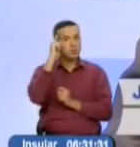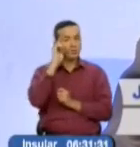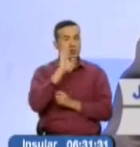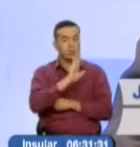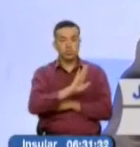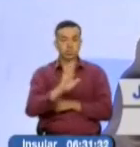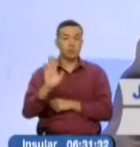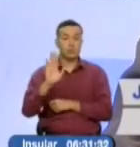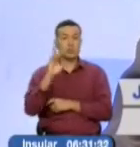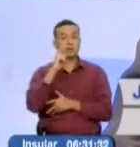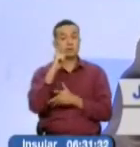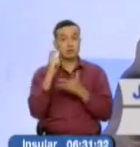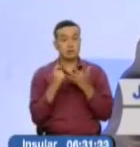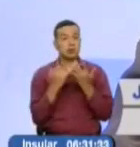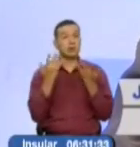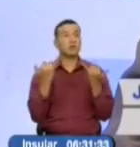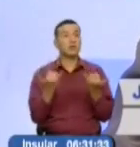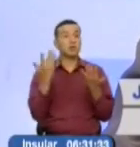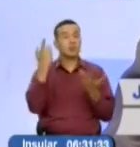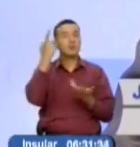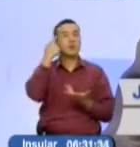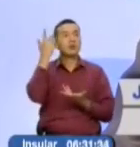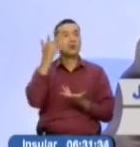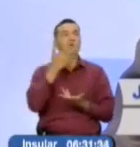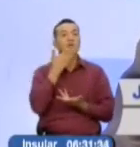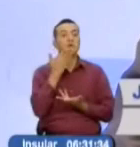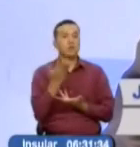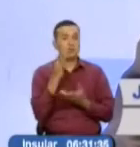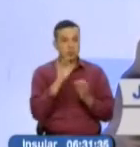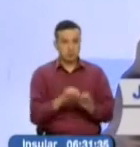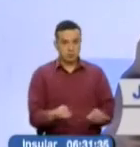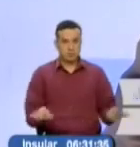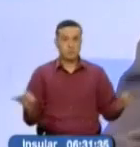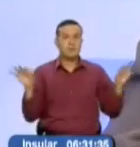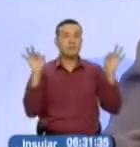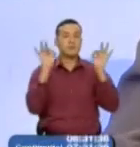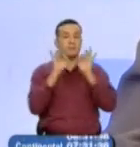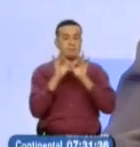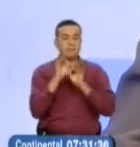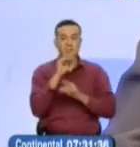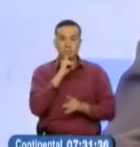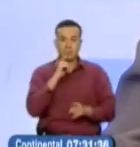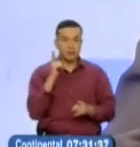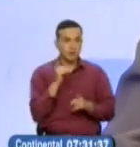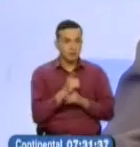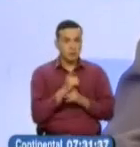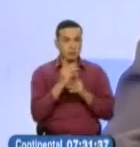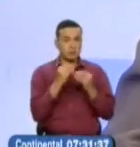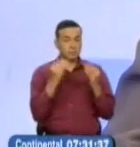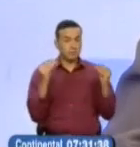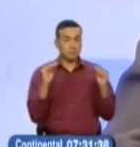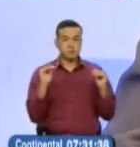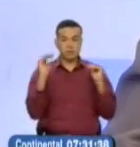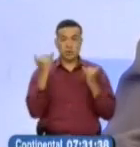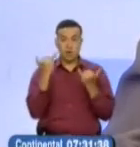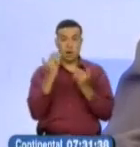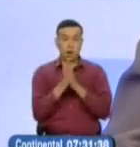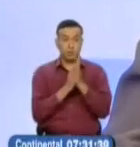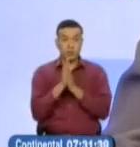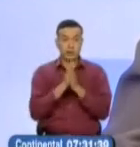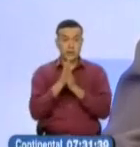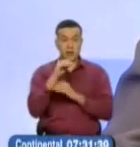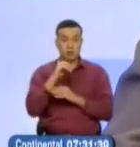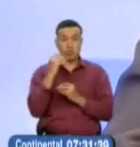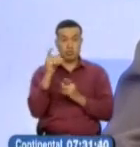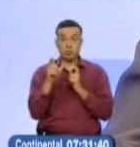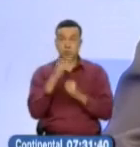debe ahora pensar muy rápidamente en la importancia de que tiene legitimidad una altísima legitimidad y que